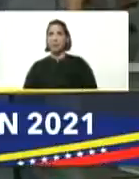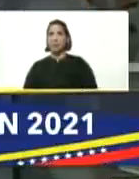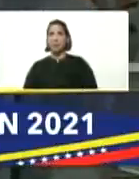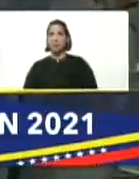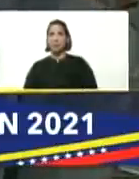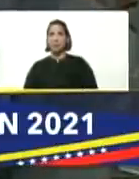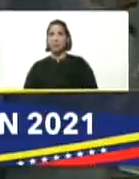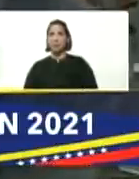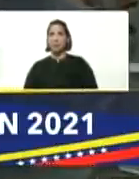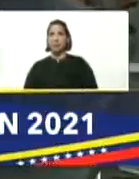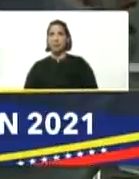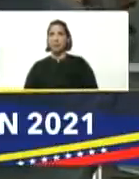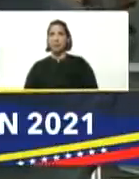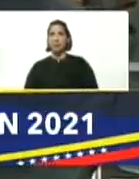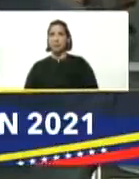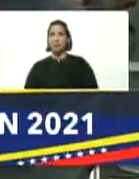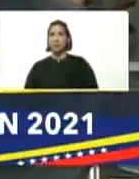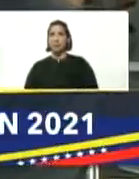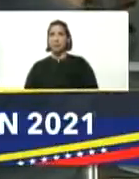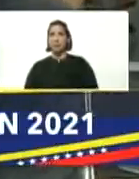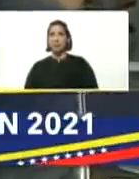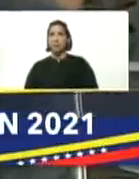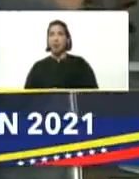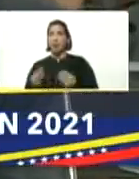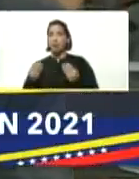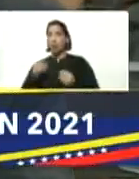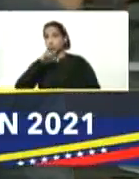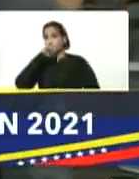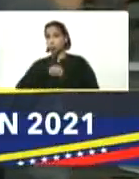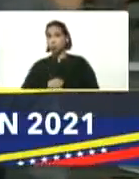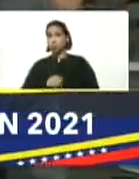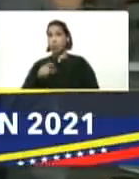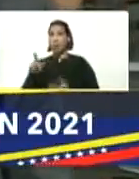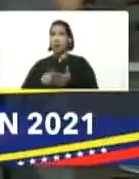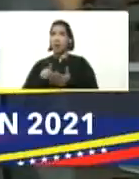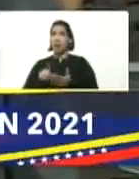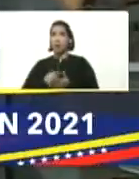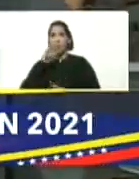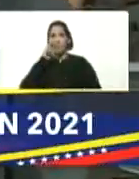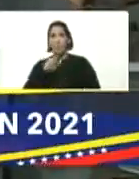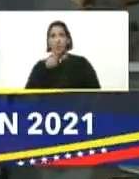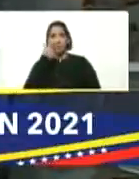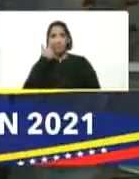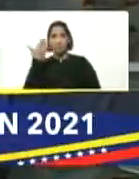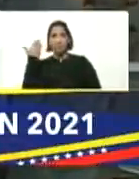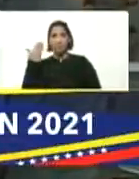Es un escritor de ciencia ficción tan interesante como ese libro que usted ve allá,